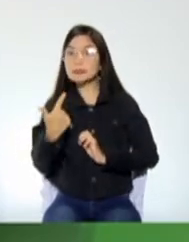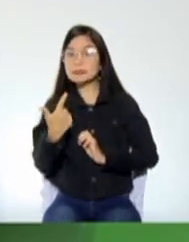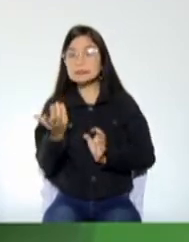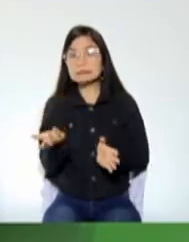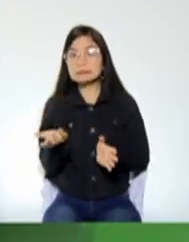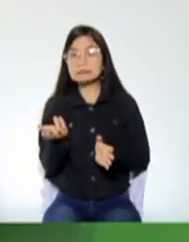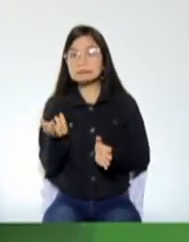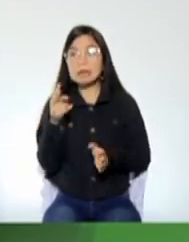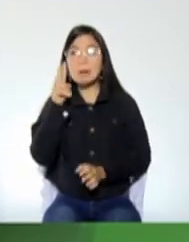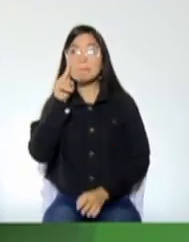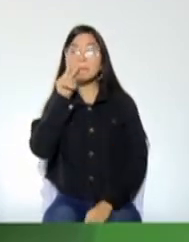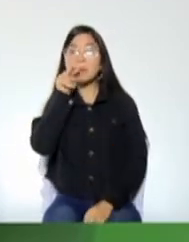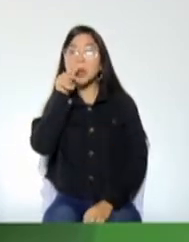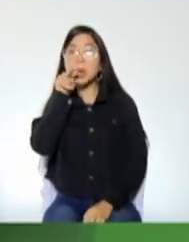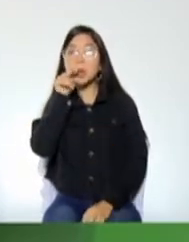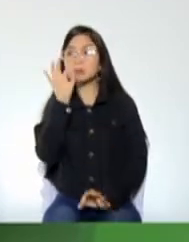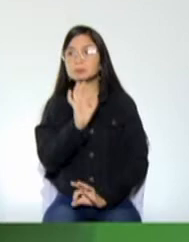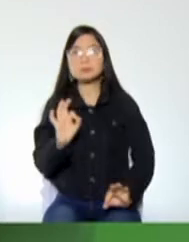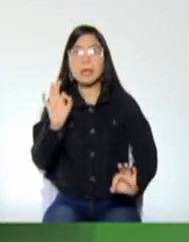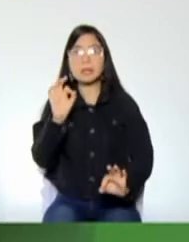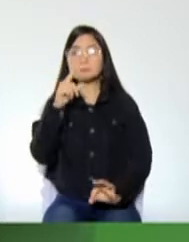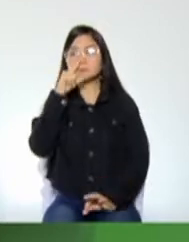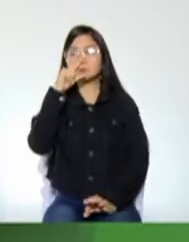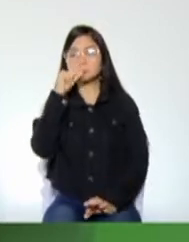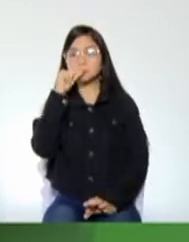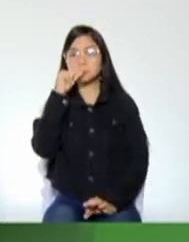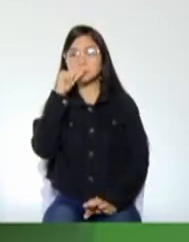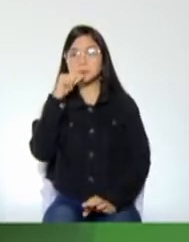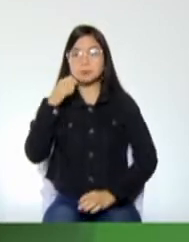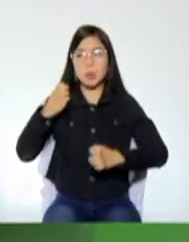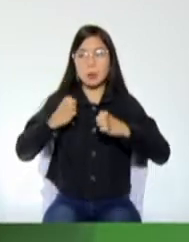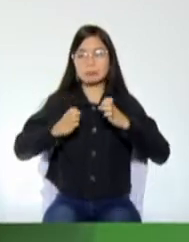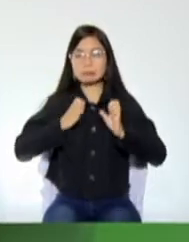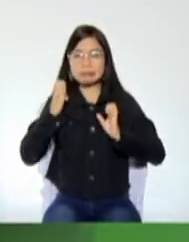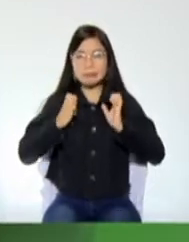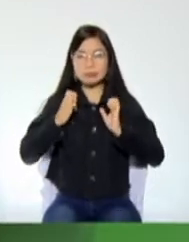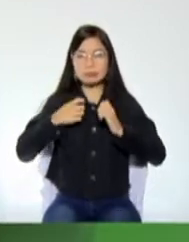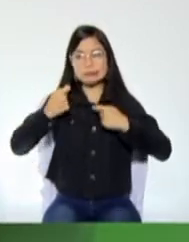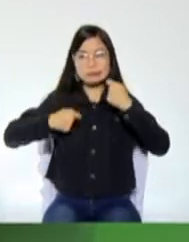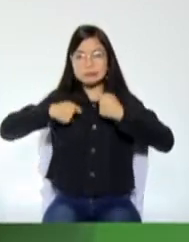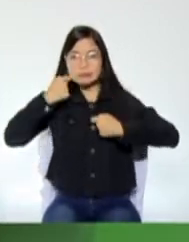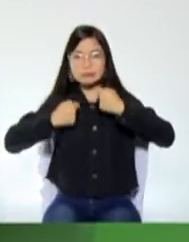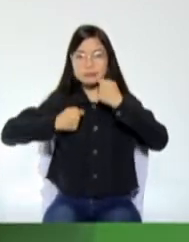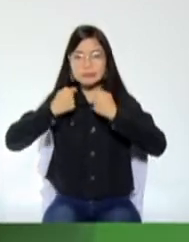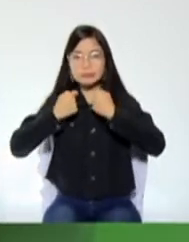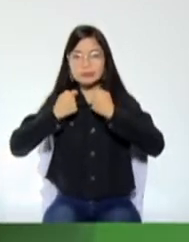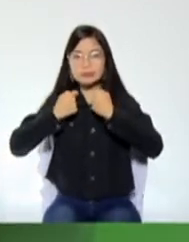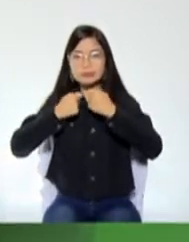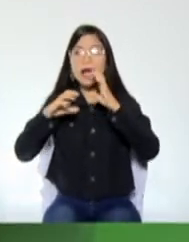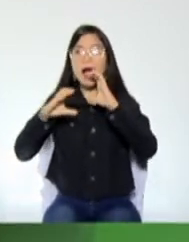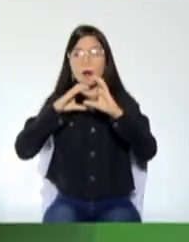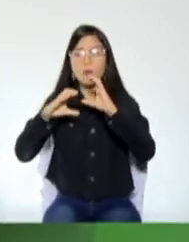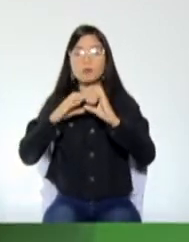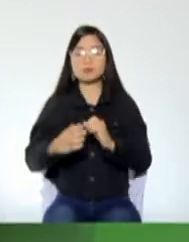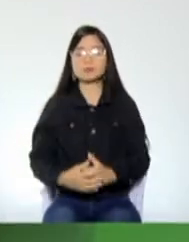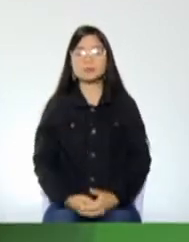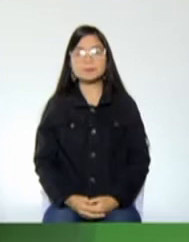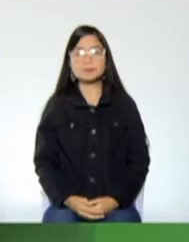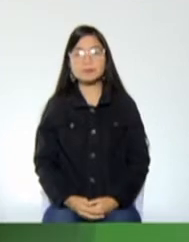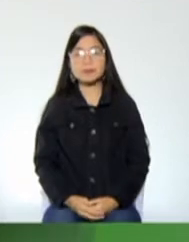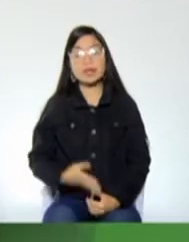expresar ninguna palabra. Es importante conocer cuáles son esas expresiones y cómo